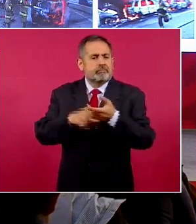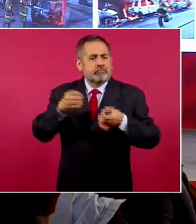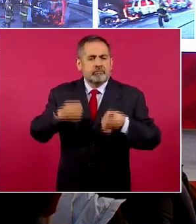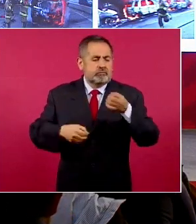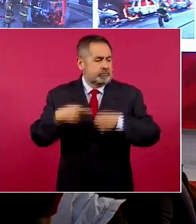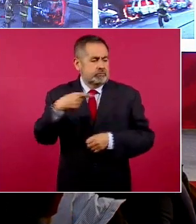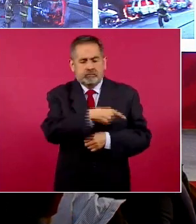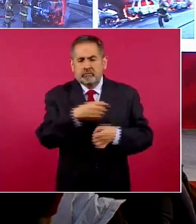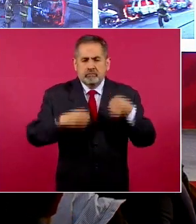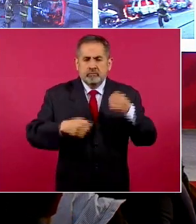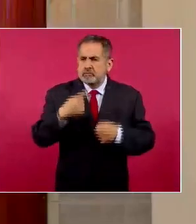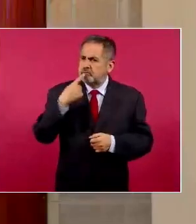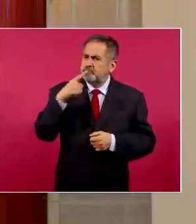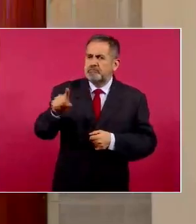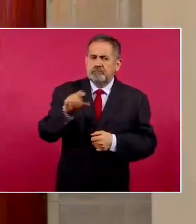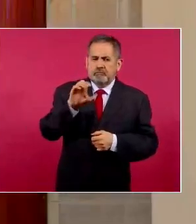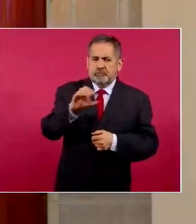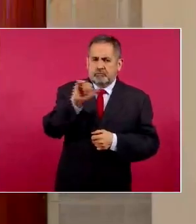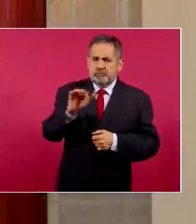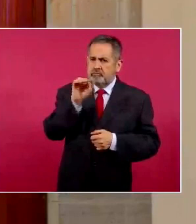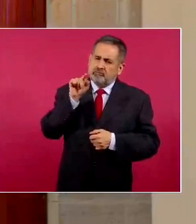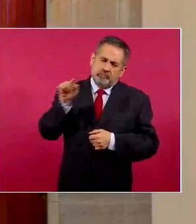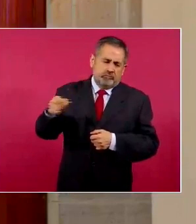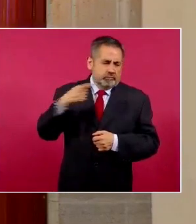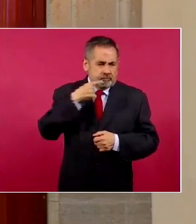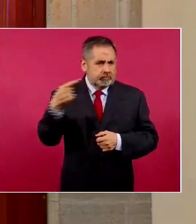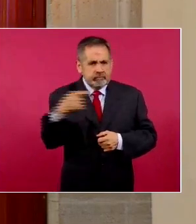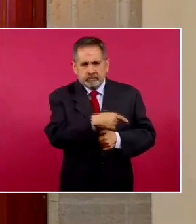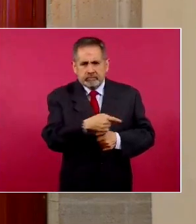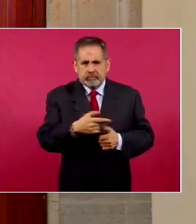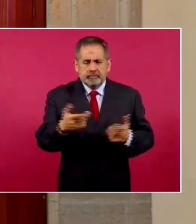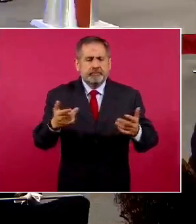la queja al Consejo de la Judicatura. Siguiente.